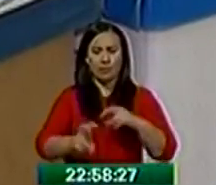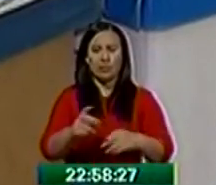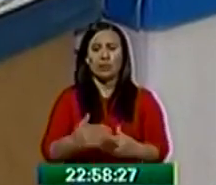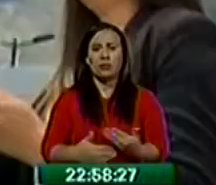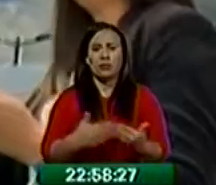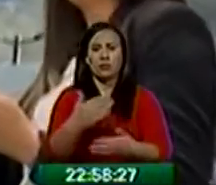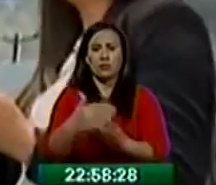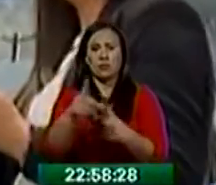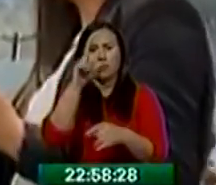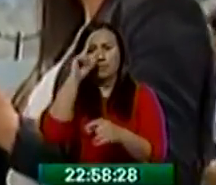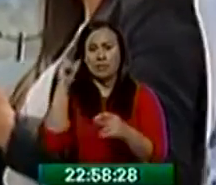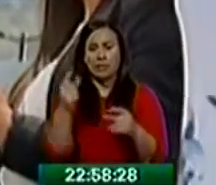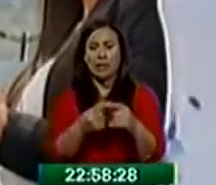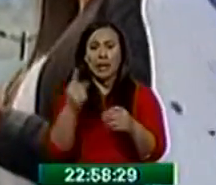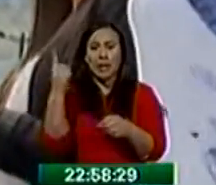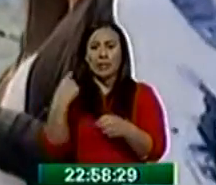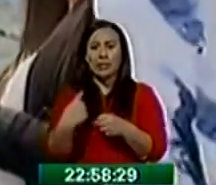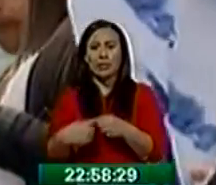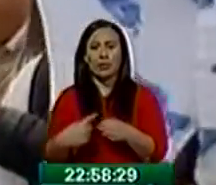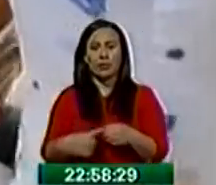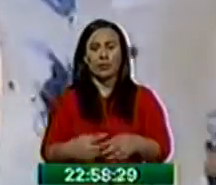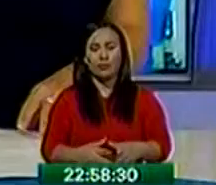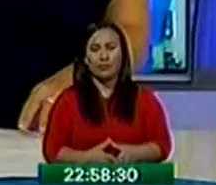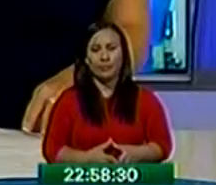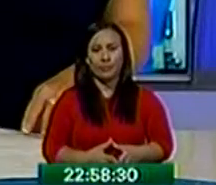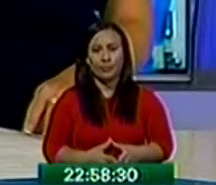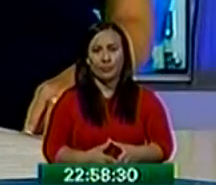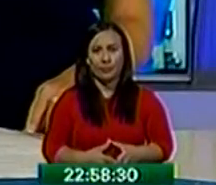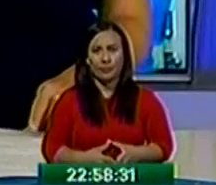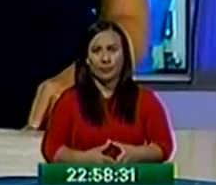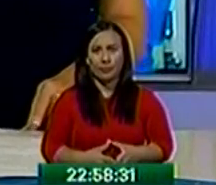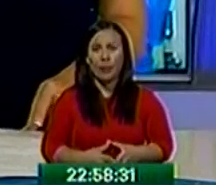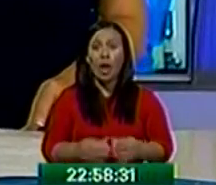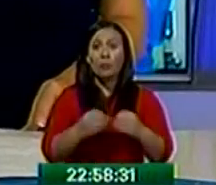Fiscalía. En Quito informó Adriana Rojas. Mucha atención.